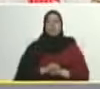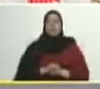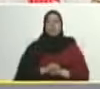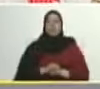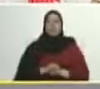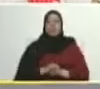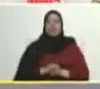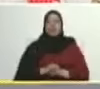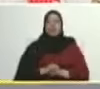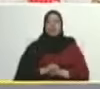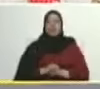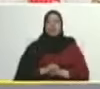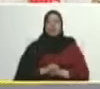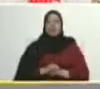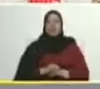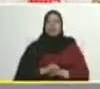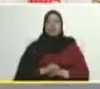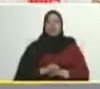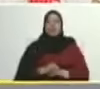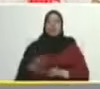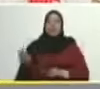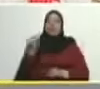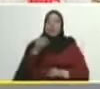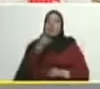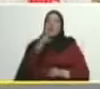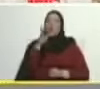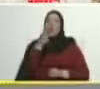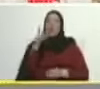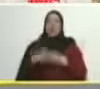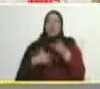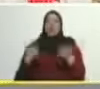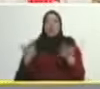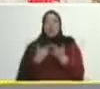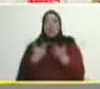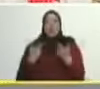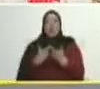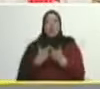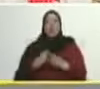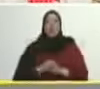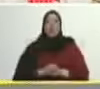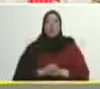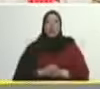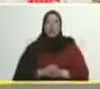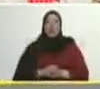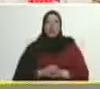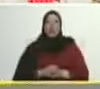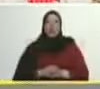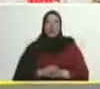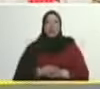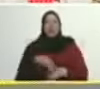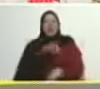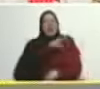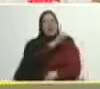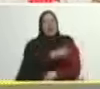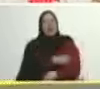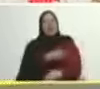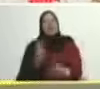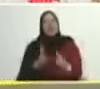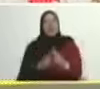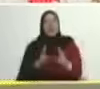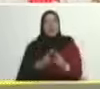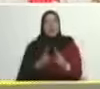asedio, de la más criminal agresión que en el tiempo se haya